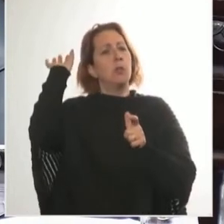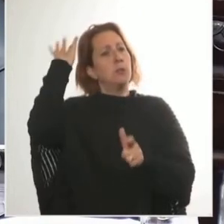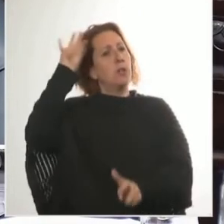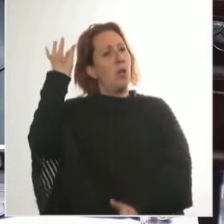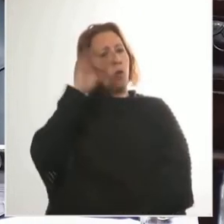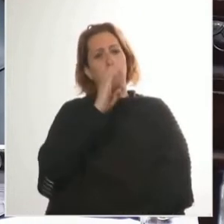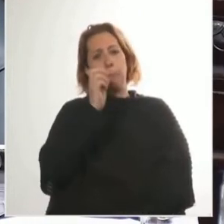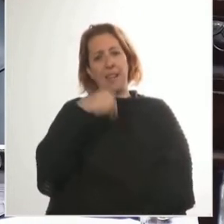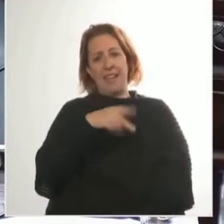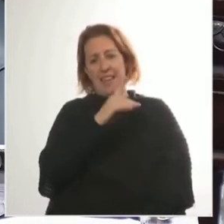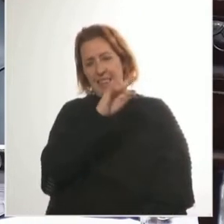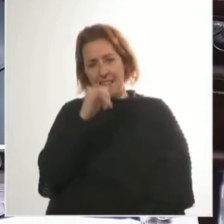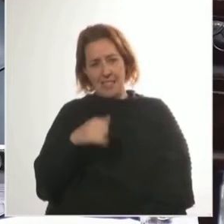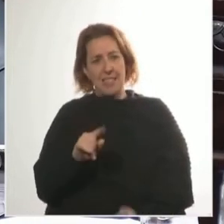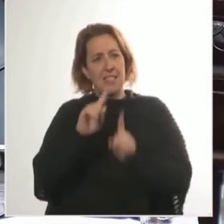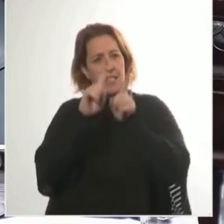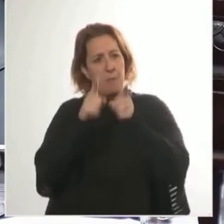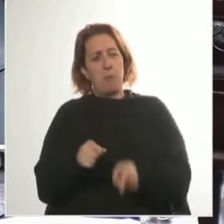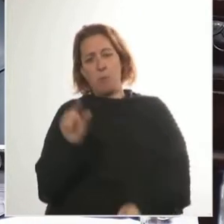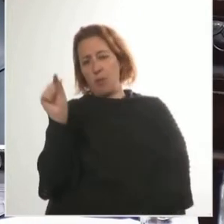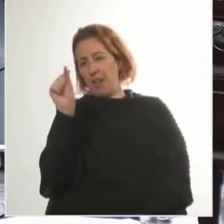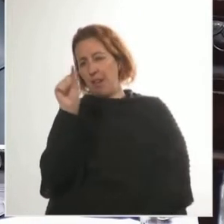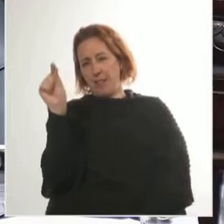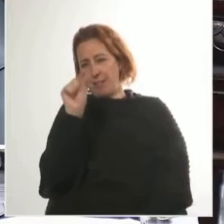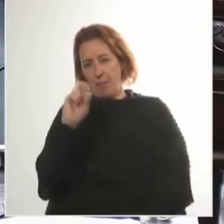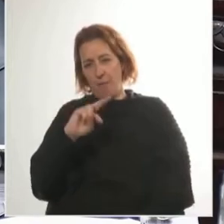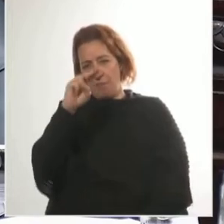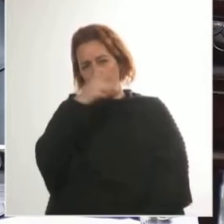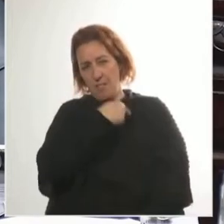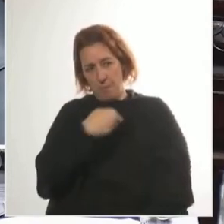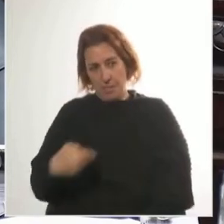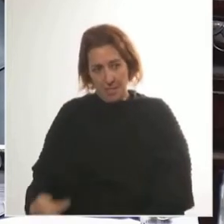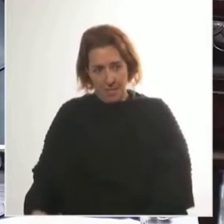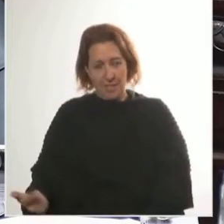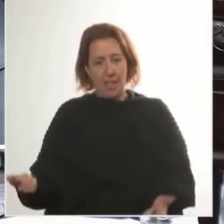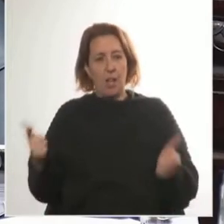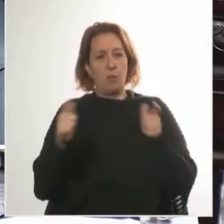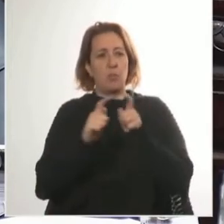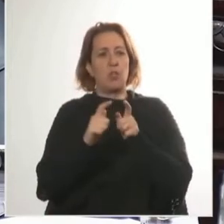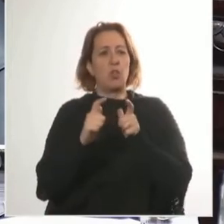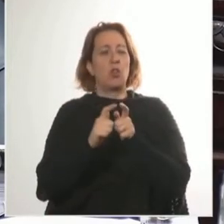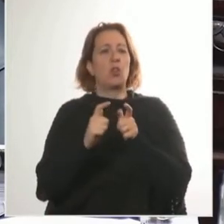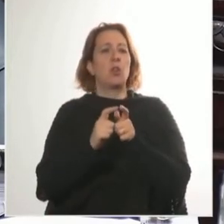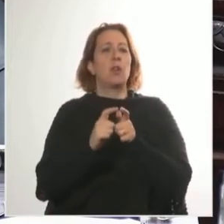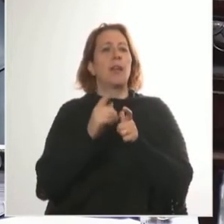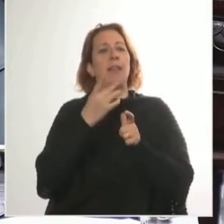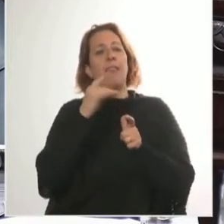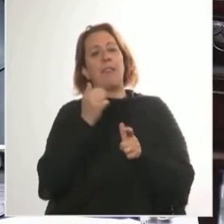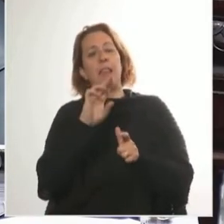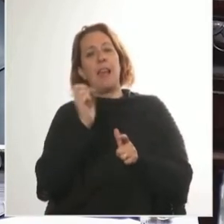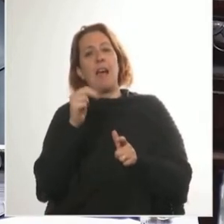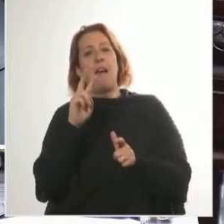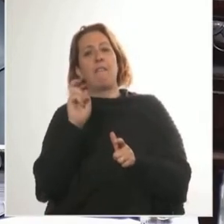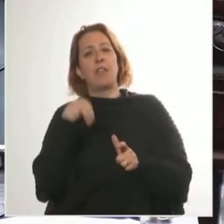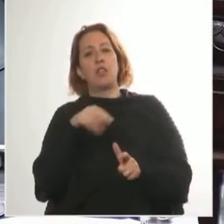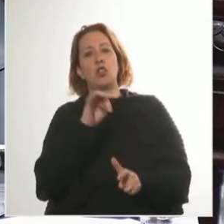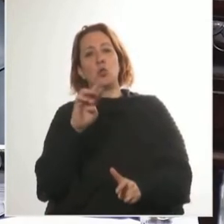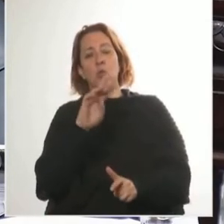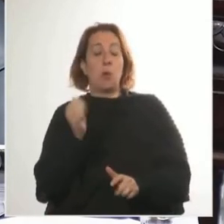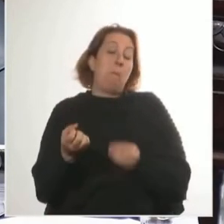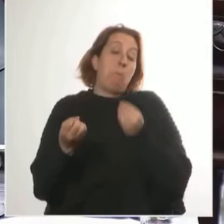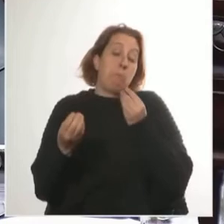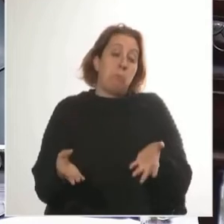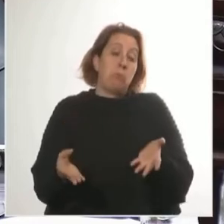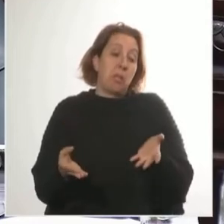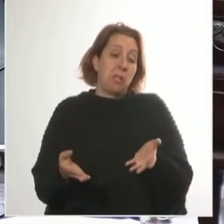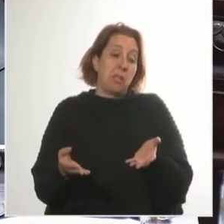y también por el rato que le tocó a la vicepresidenta de la comisión, a la senadora de la Ventura, porque, bueno,